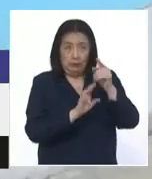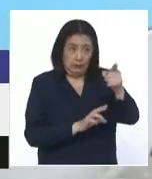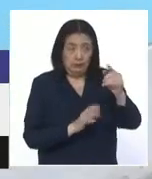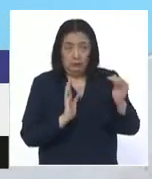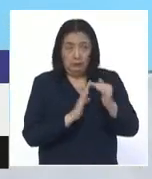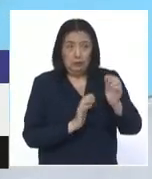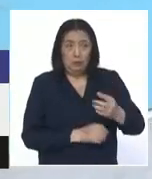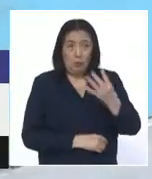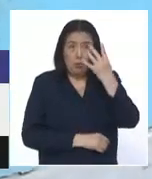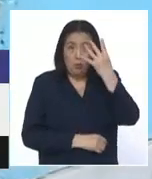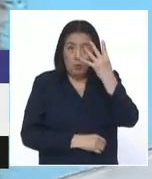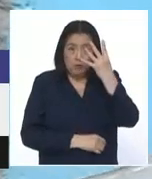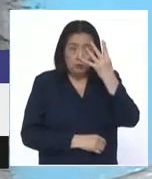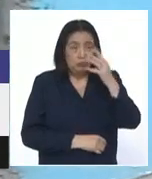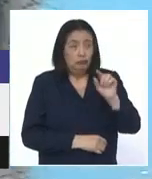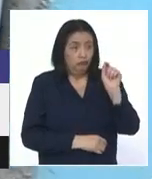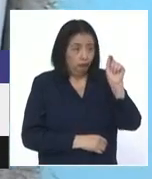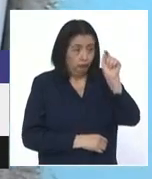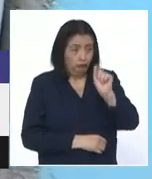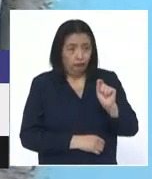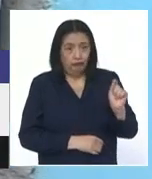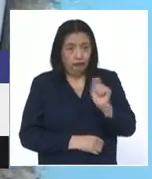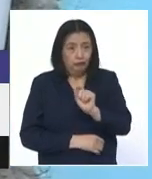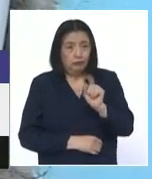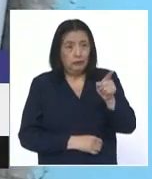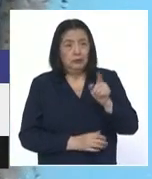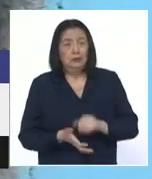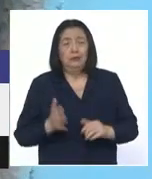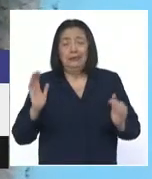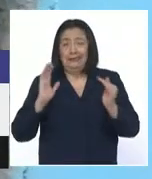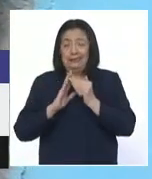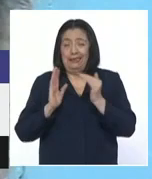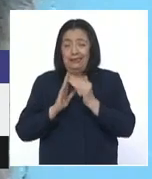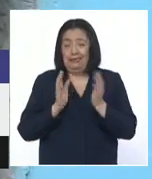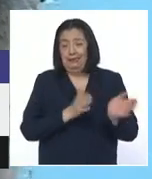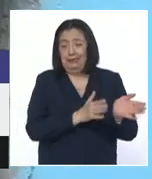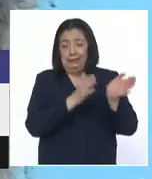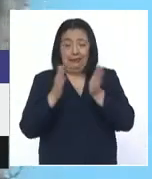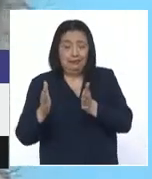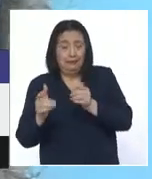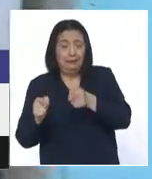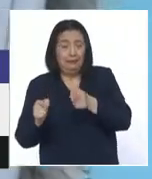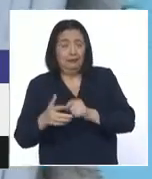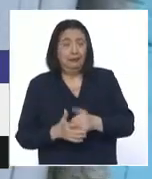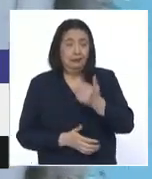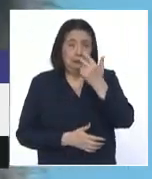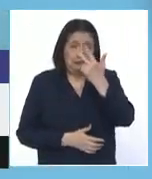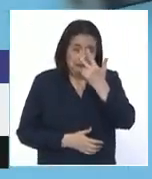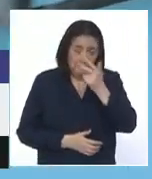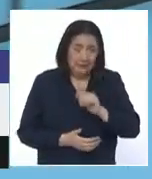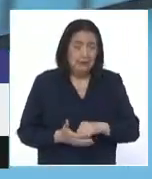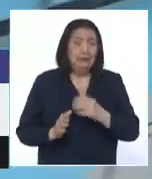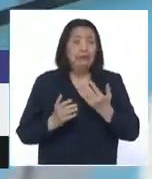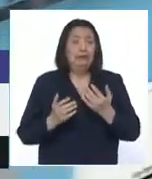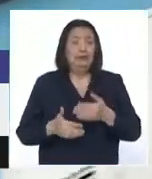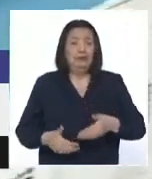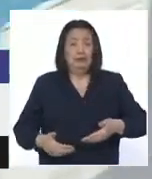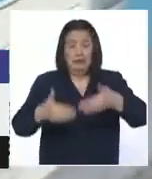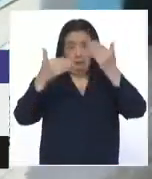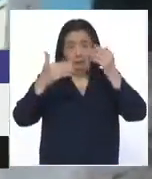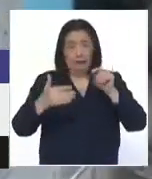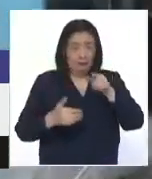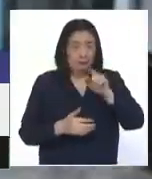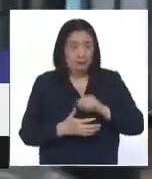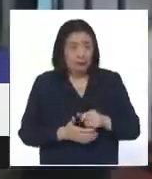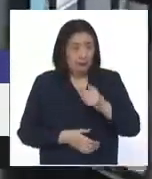vivienda 4 impactos de bala. En la vivienda contigua, además, 3 impactos en la pared, 1